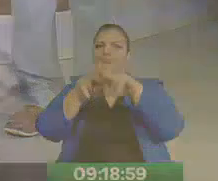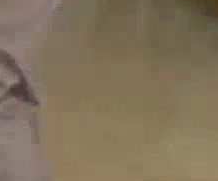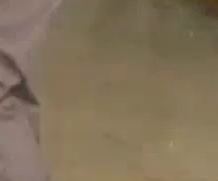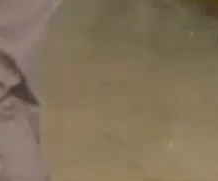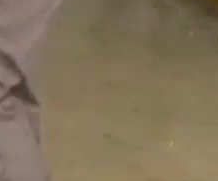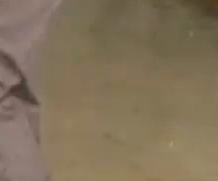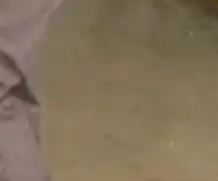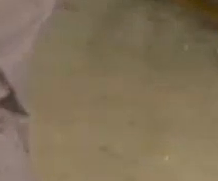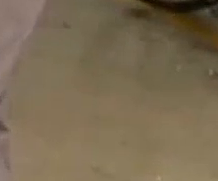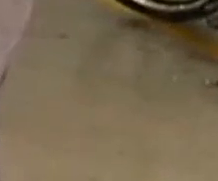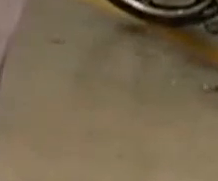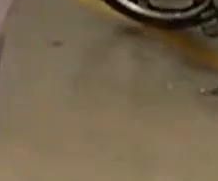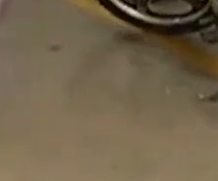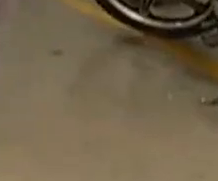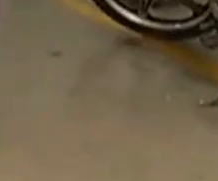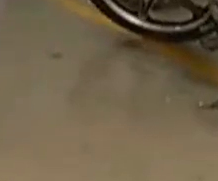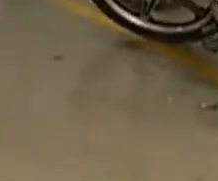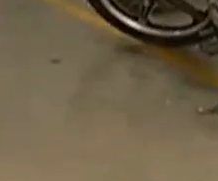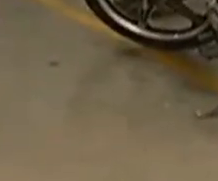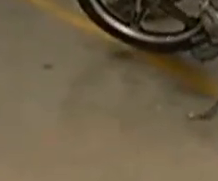tiene más información para nosotros.